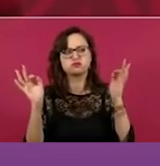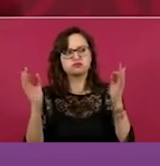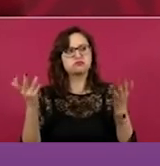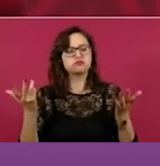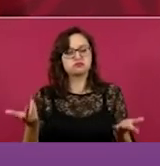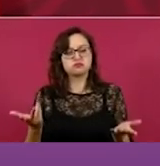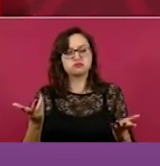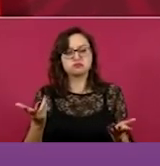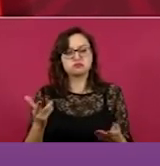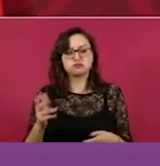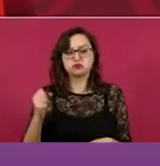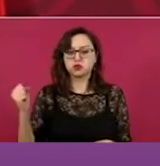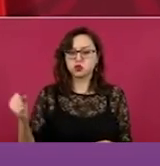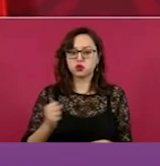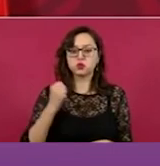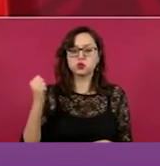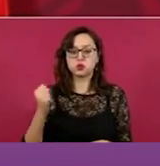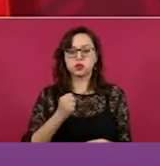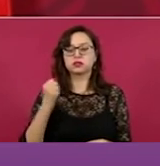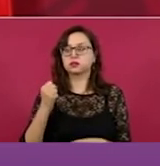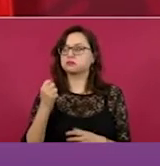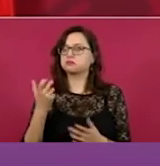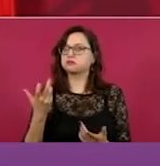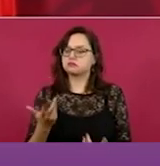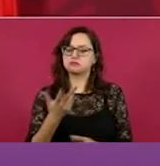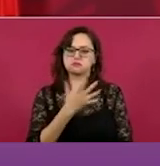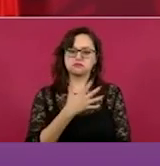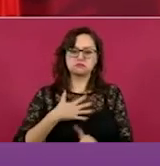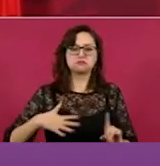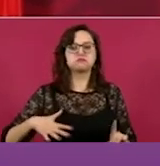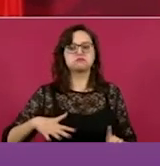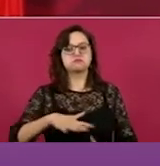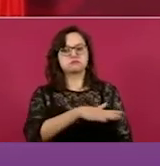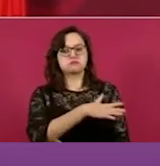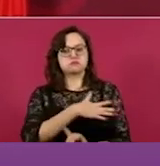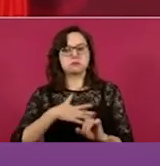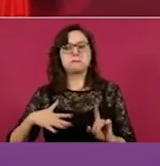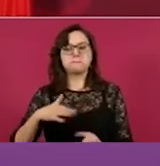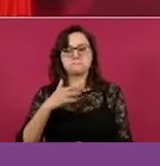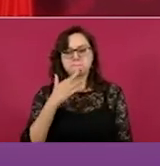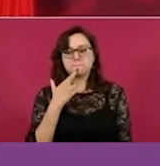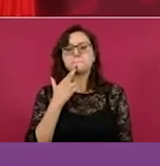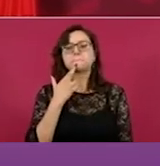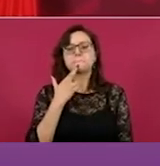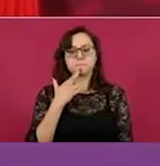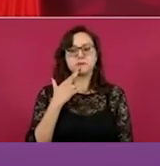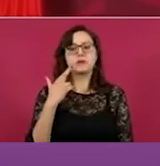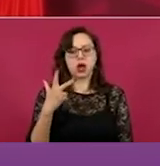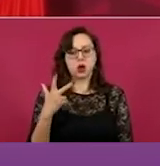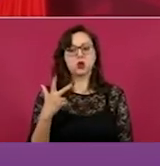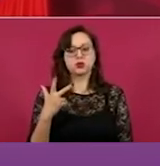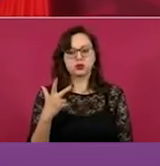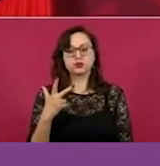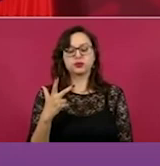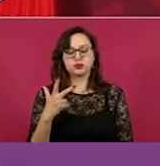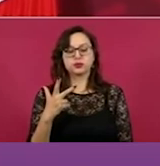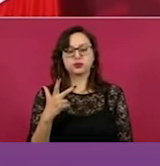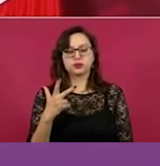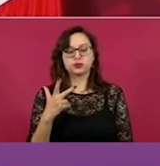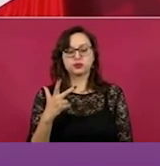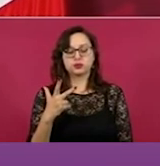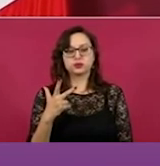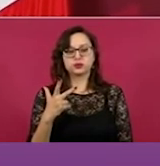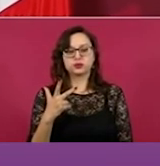que se celebrará en junio en Los Ángeles. En un encuentro virtual, los mandatarios hablarán de cómo América del Norte puede liderar las